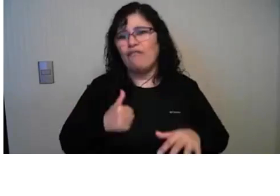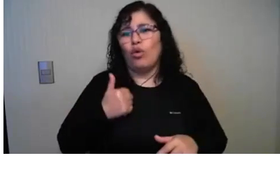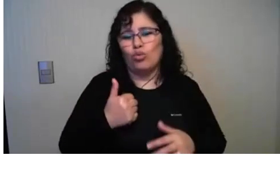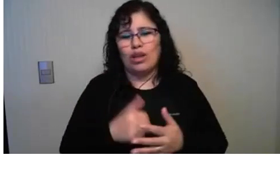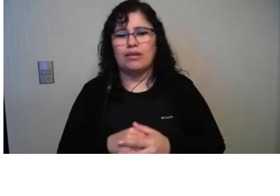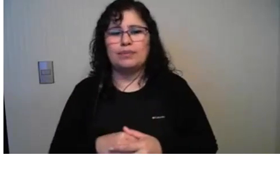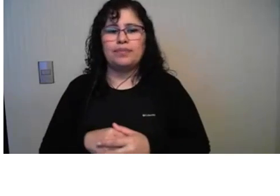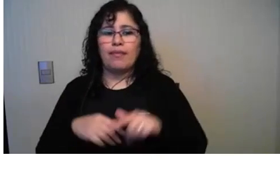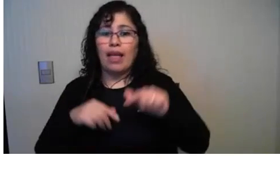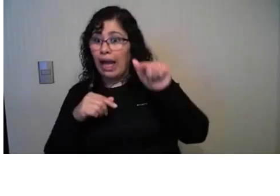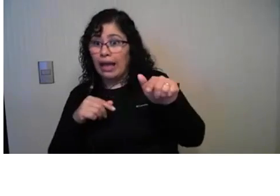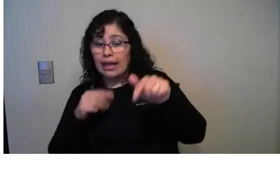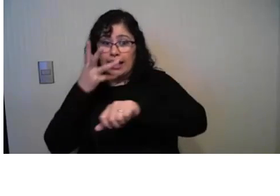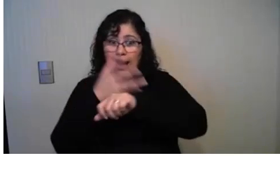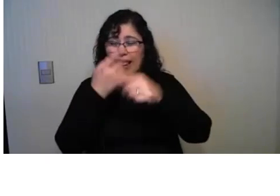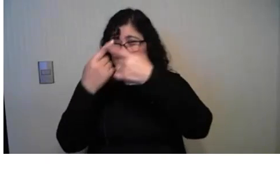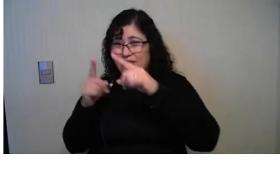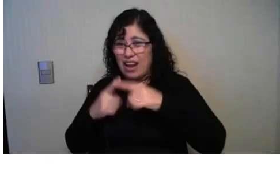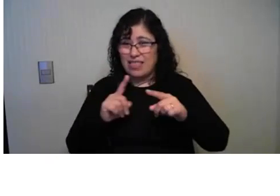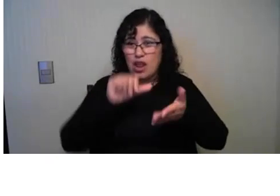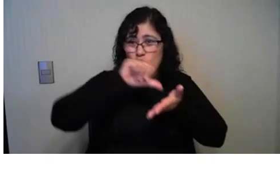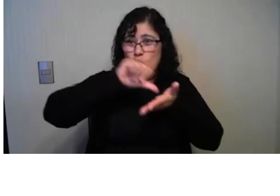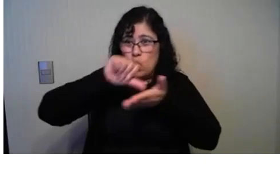y van a formar distintos núcleos